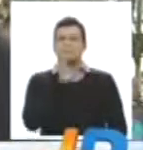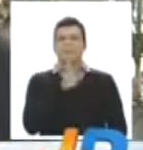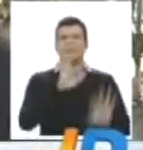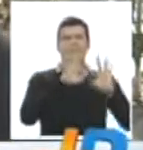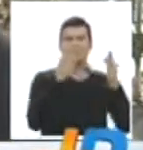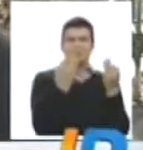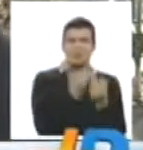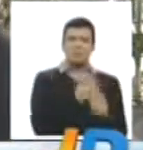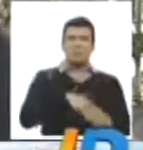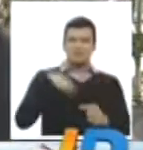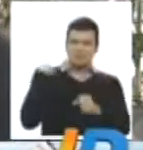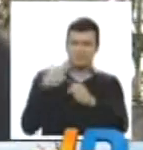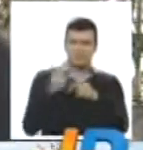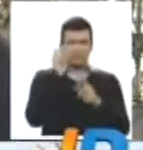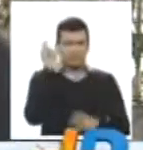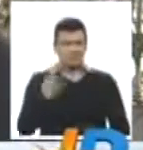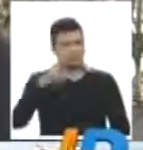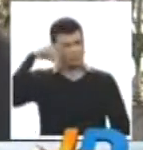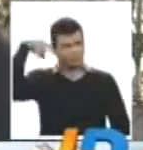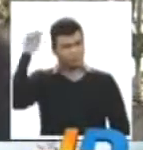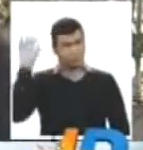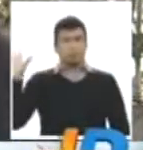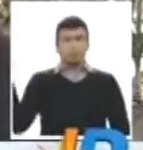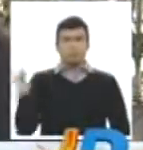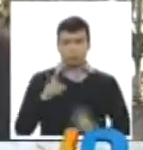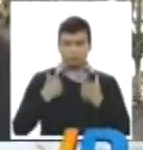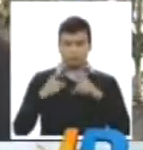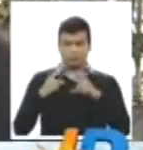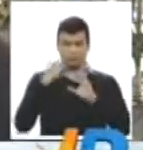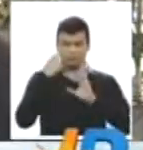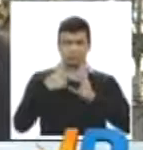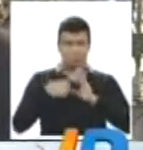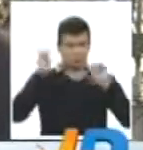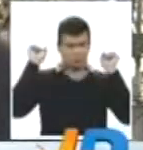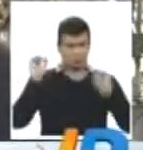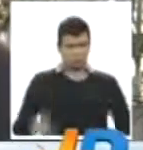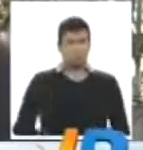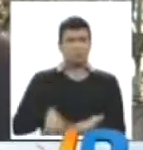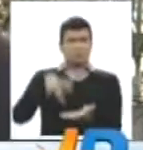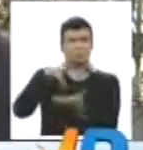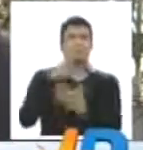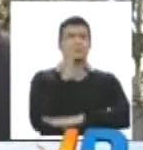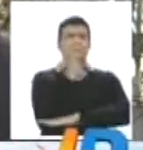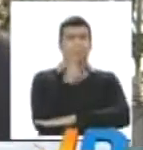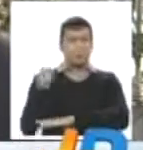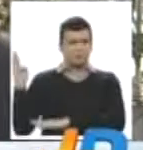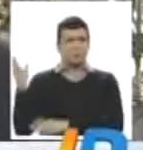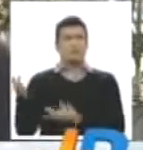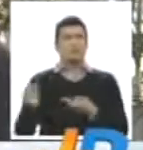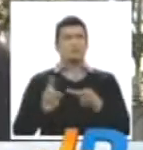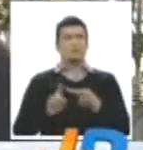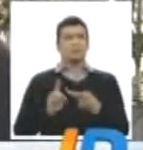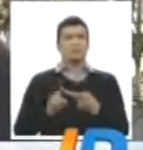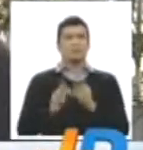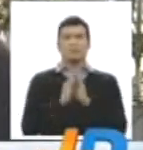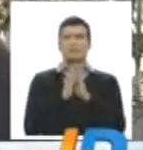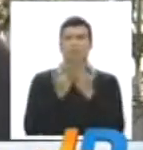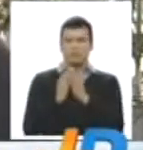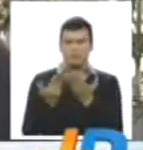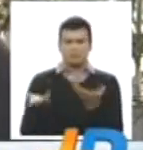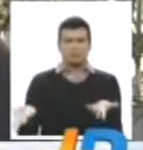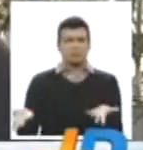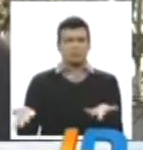Los egresados y egresadas tienen también con medio del carnet la oportunidad de ir a la biblioteca, de utilizar los